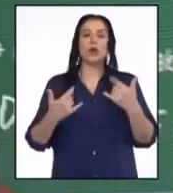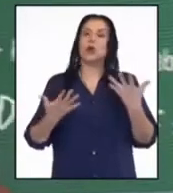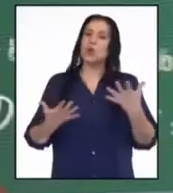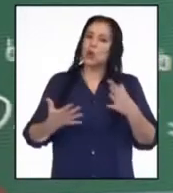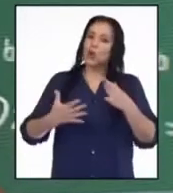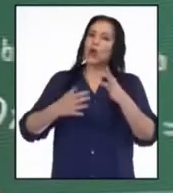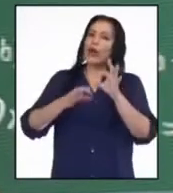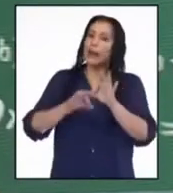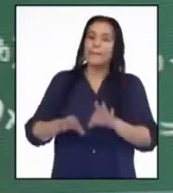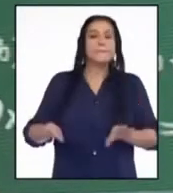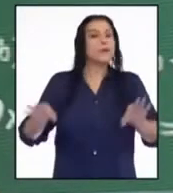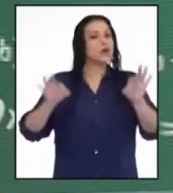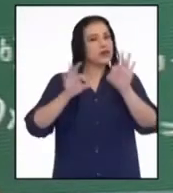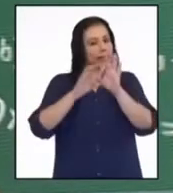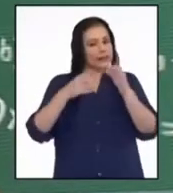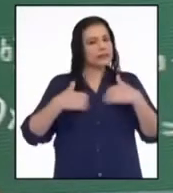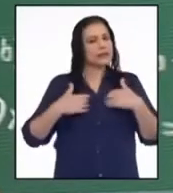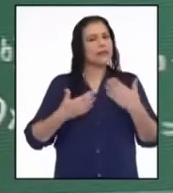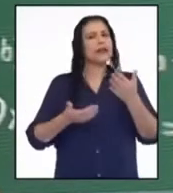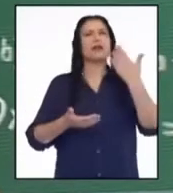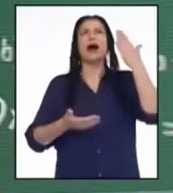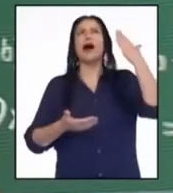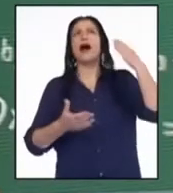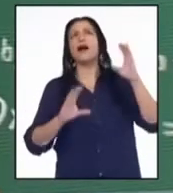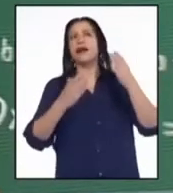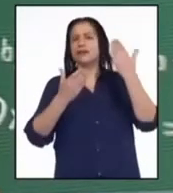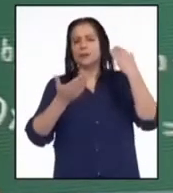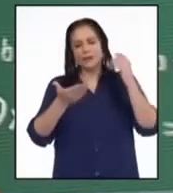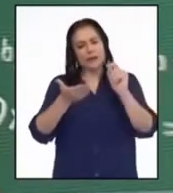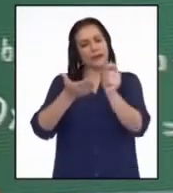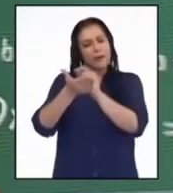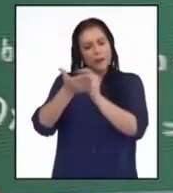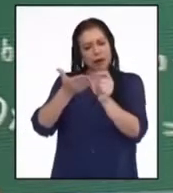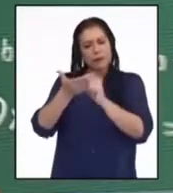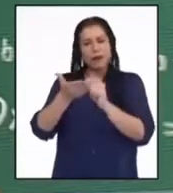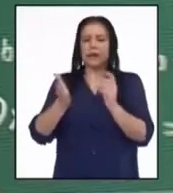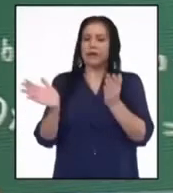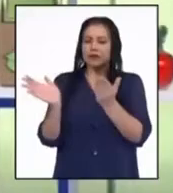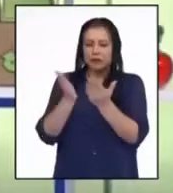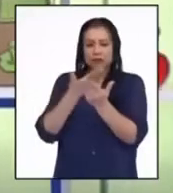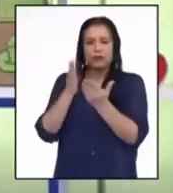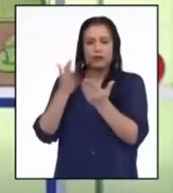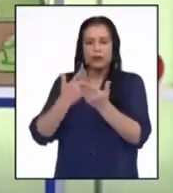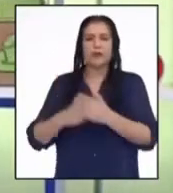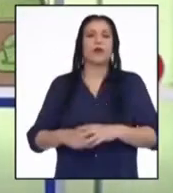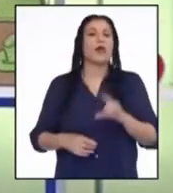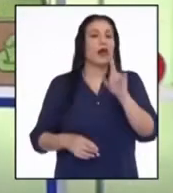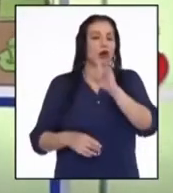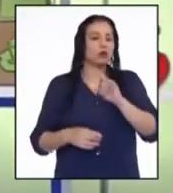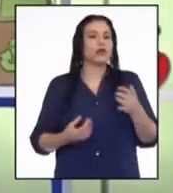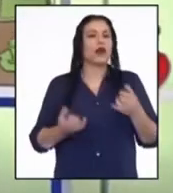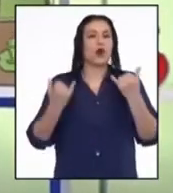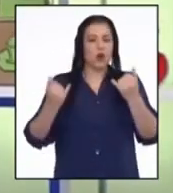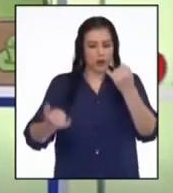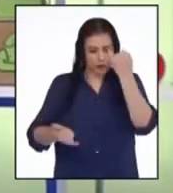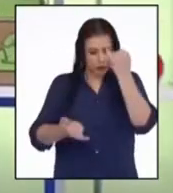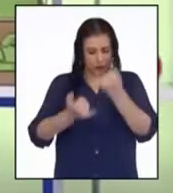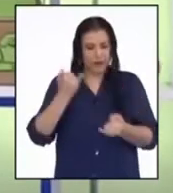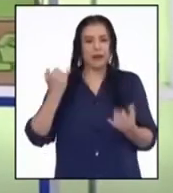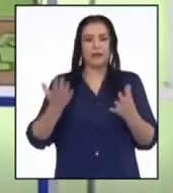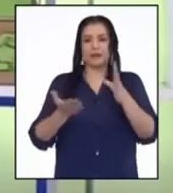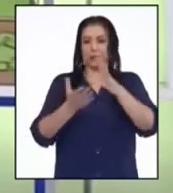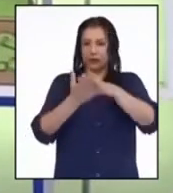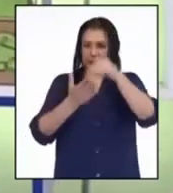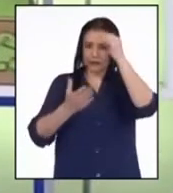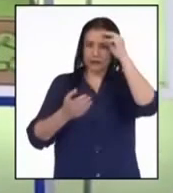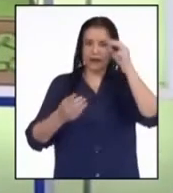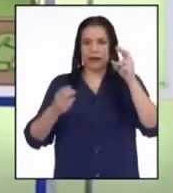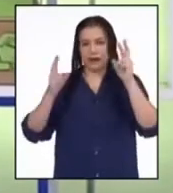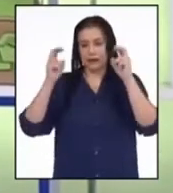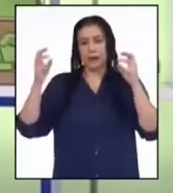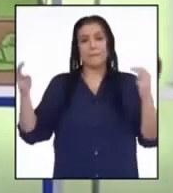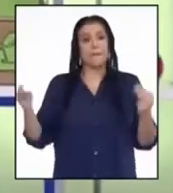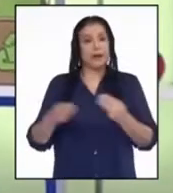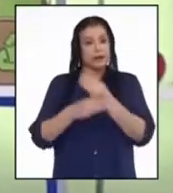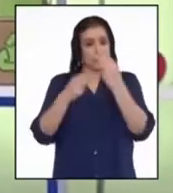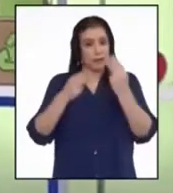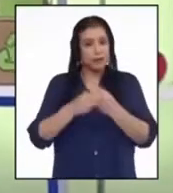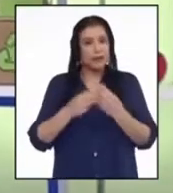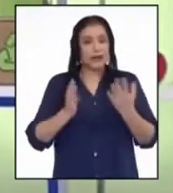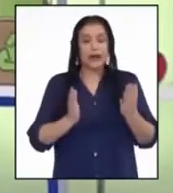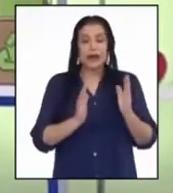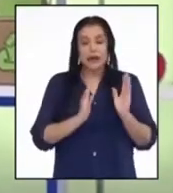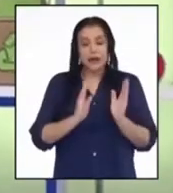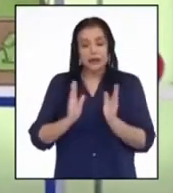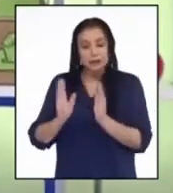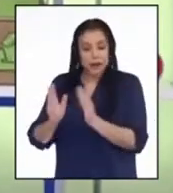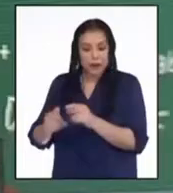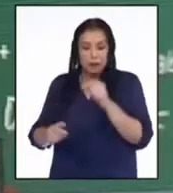será muy importante tener a mano tus apuntes de los programas anteriores que servirán de mucho. Hoy culminamos la experiencia de aprendizaje de matemática que estuvo planeada